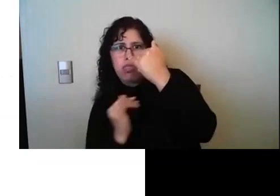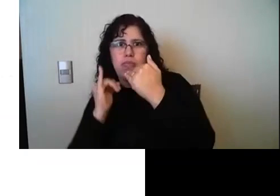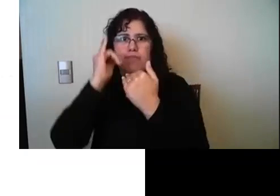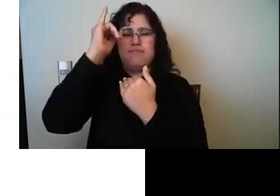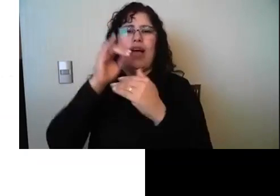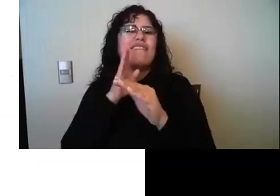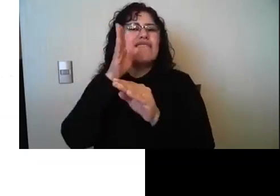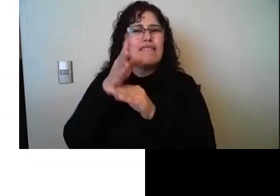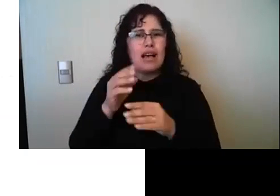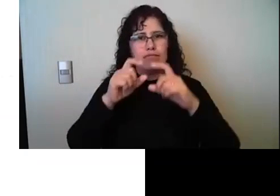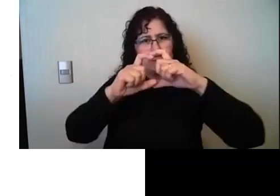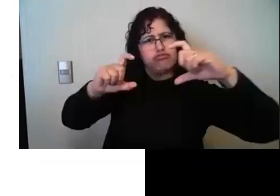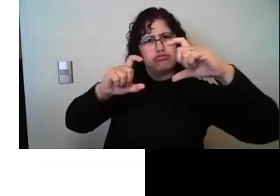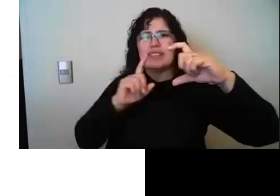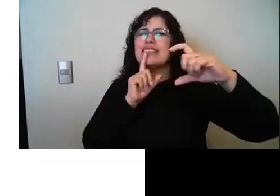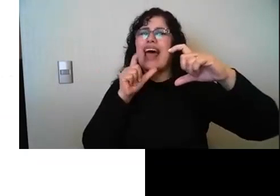hay